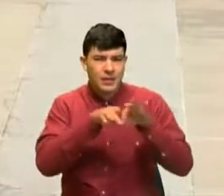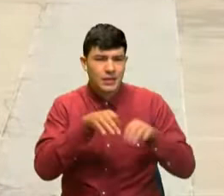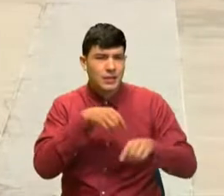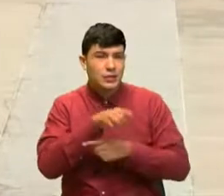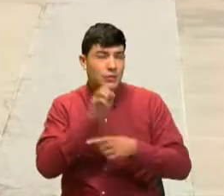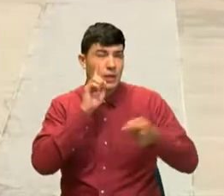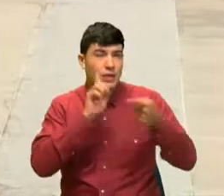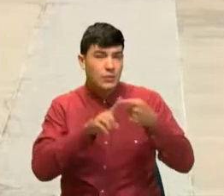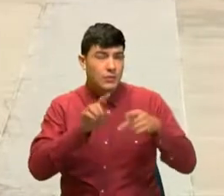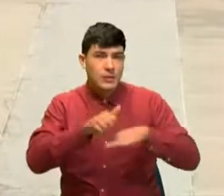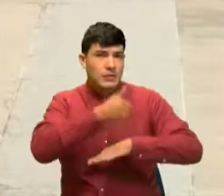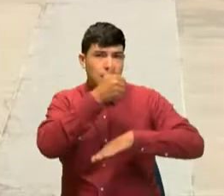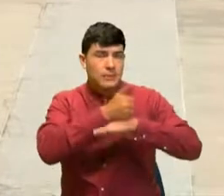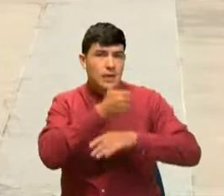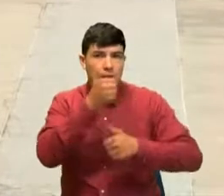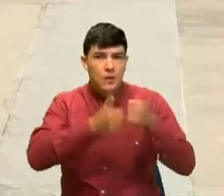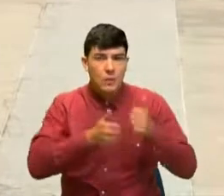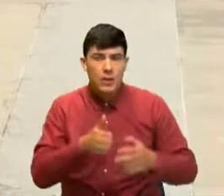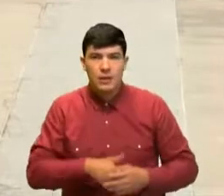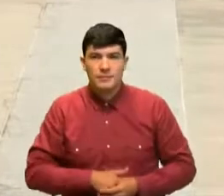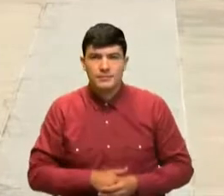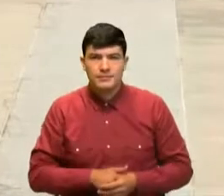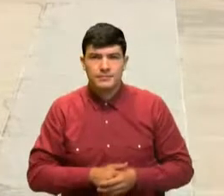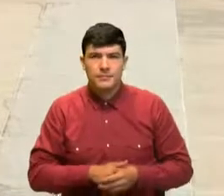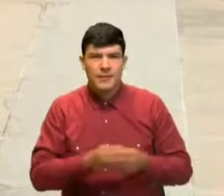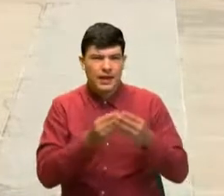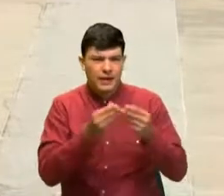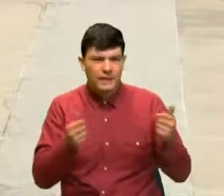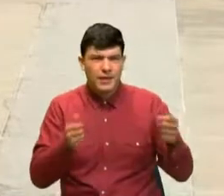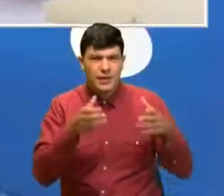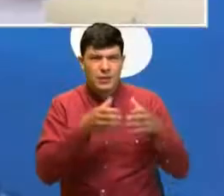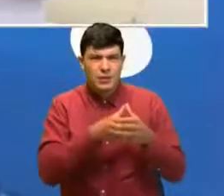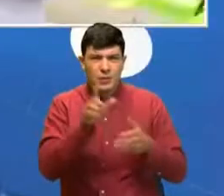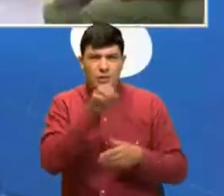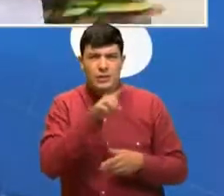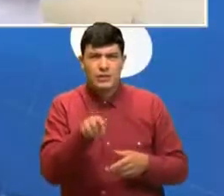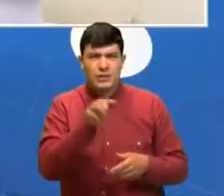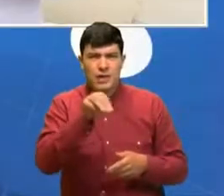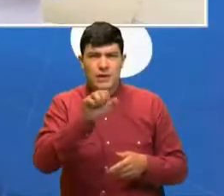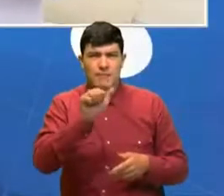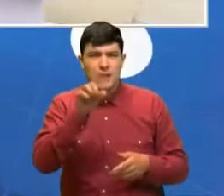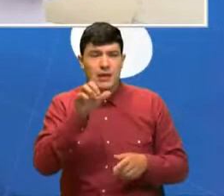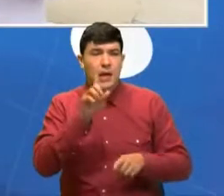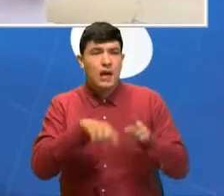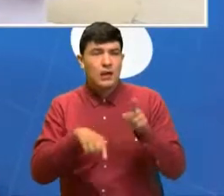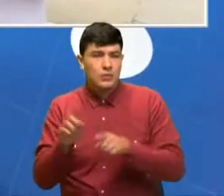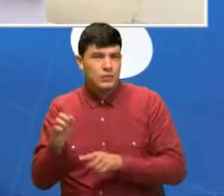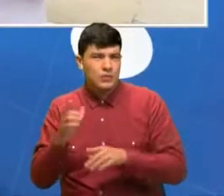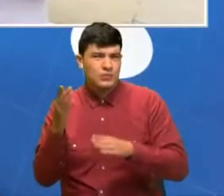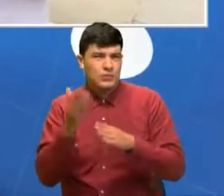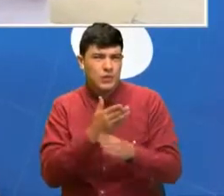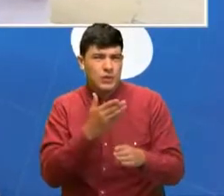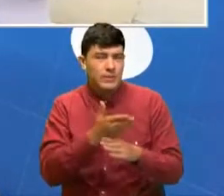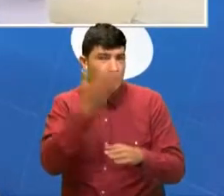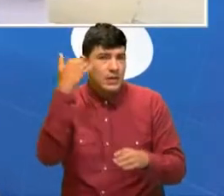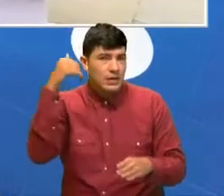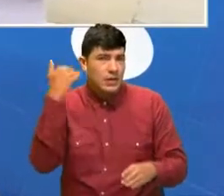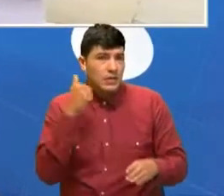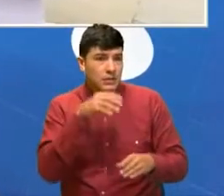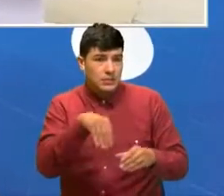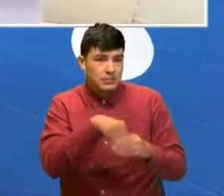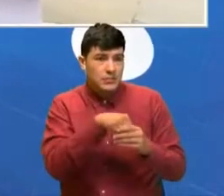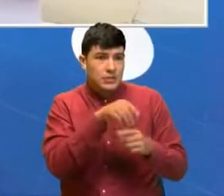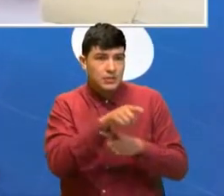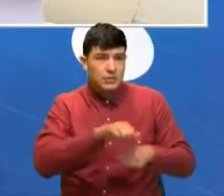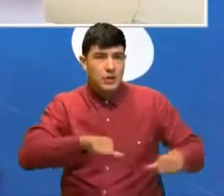objetivo principal sería el desmonte del escuadrón móvil antidisturbios por algunas irregularidades que se han presentado dentro de